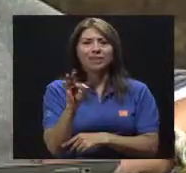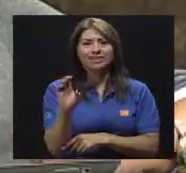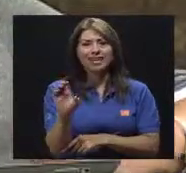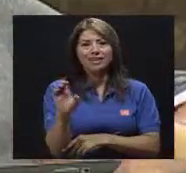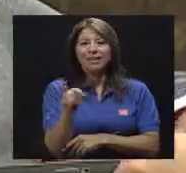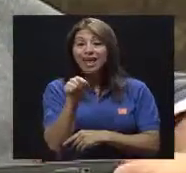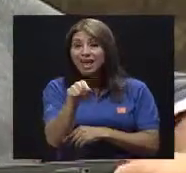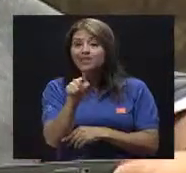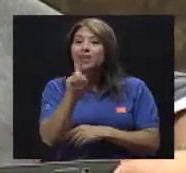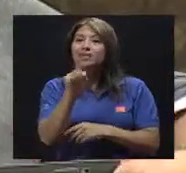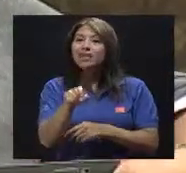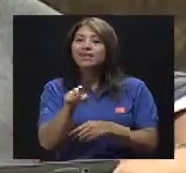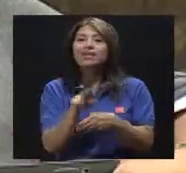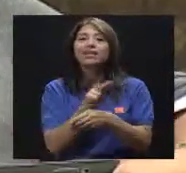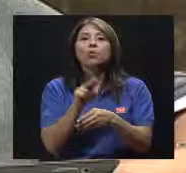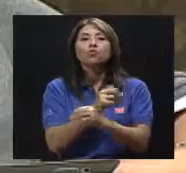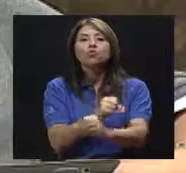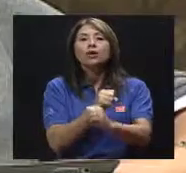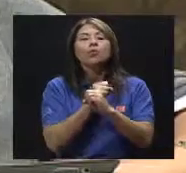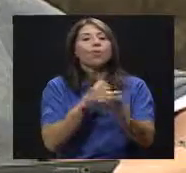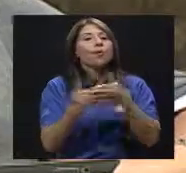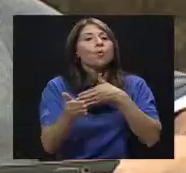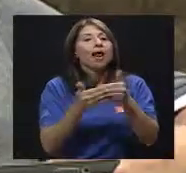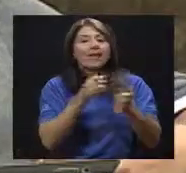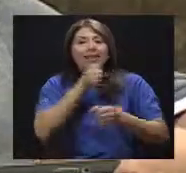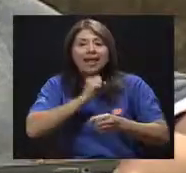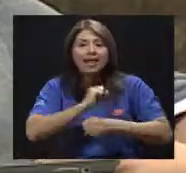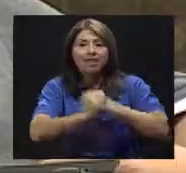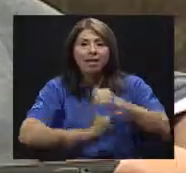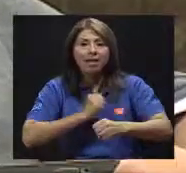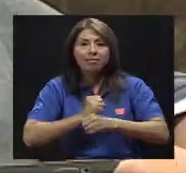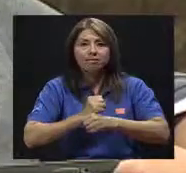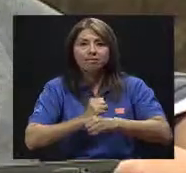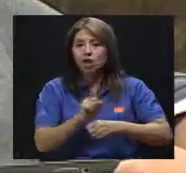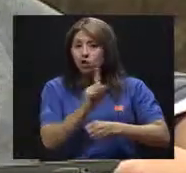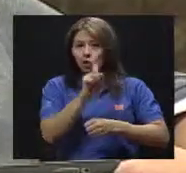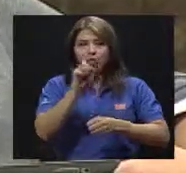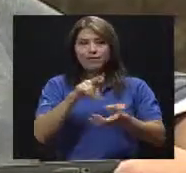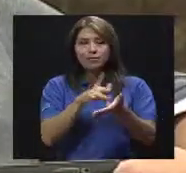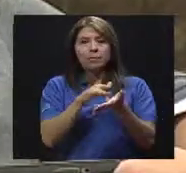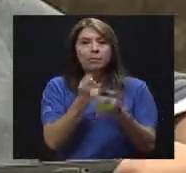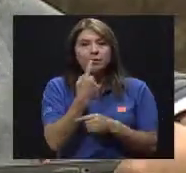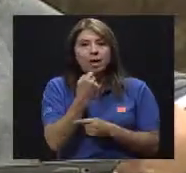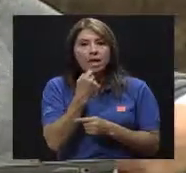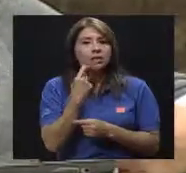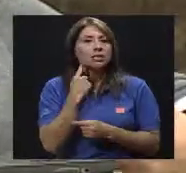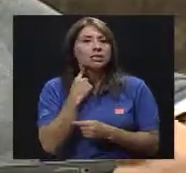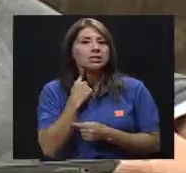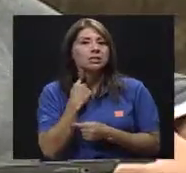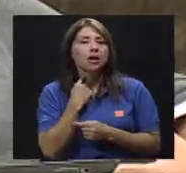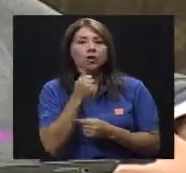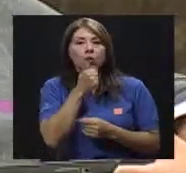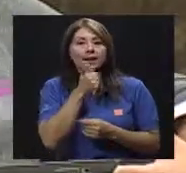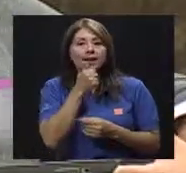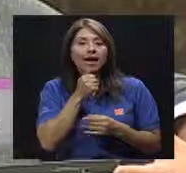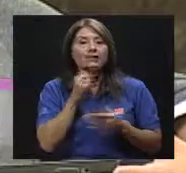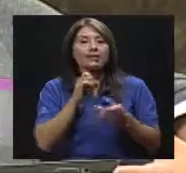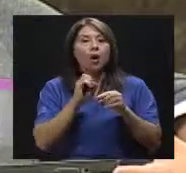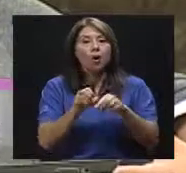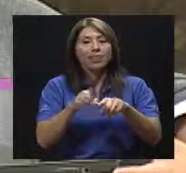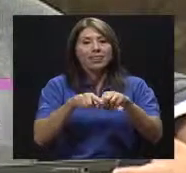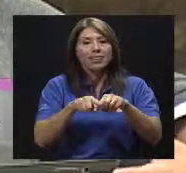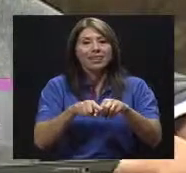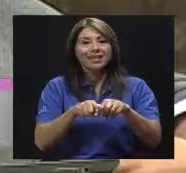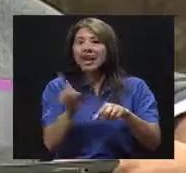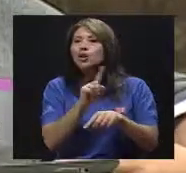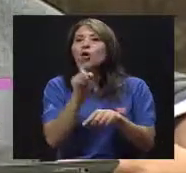debe ser, por ejemplo, de uso seguro en todas las edades. No debe generar ni dependencia ni intolerancia. No debería enmascarar otros problemas de